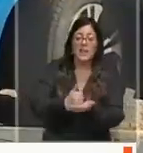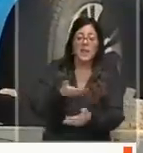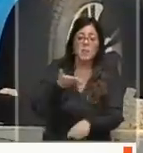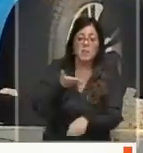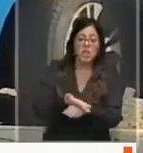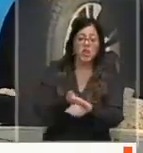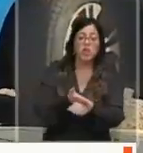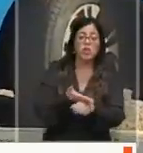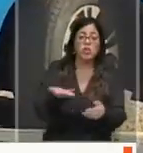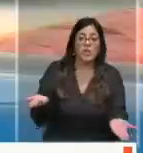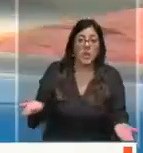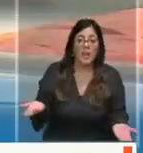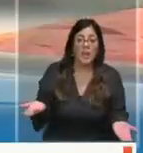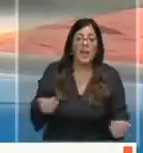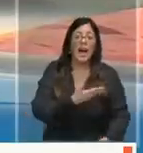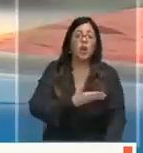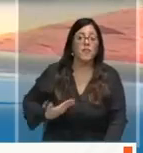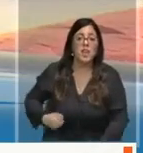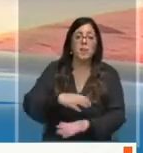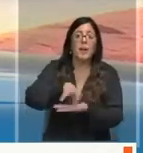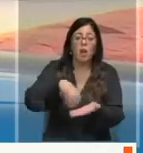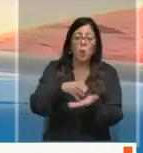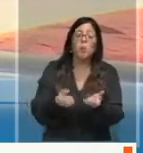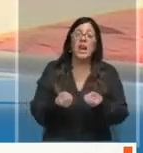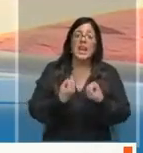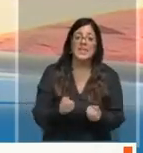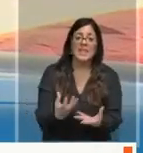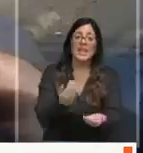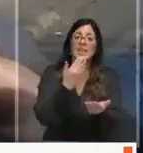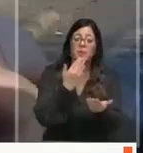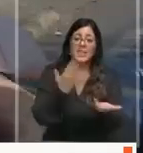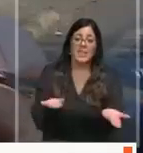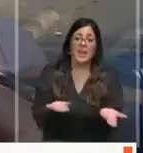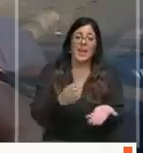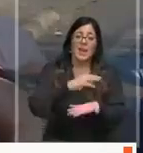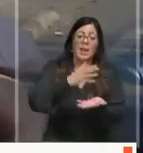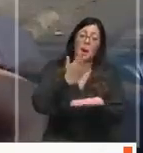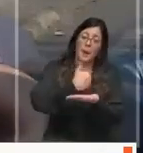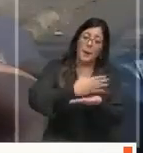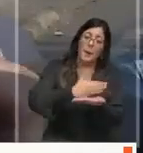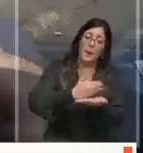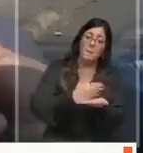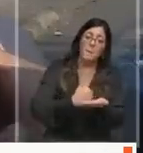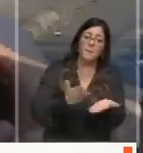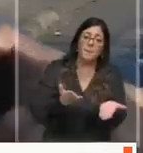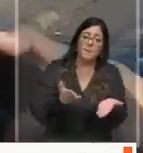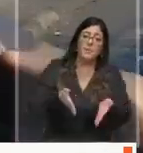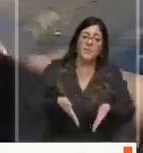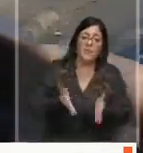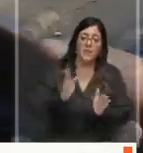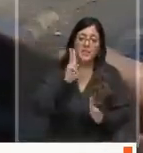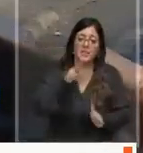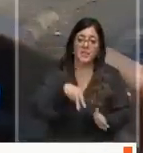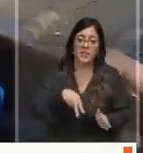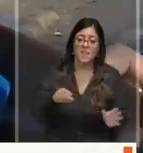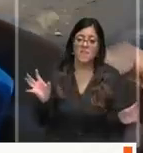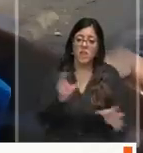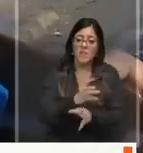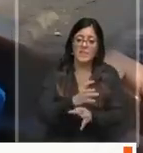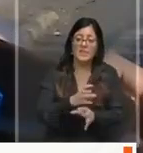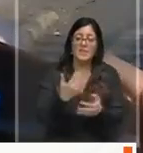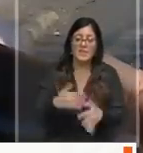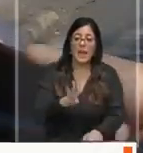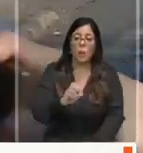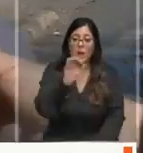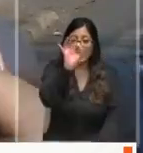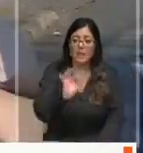revisar los antecedentes para que La Cisterna ingrese al plan Calle sin Violencia. Ya tenemos un 40% de aumento en los